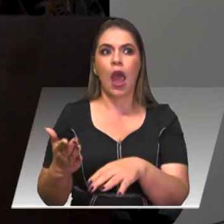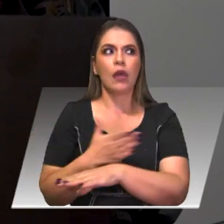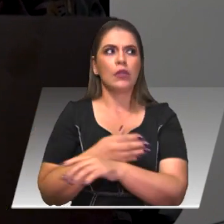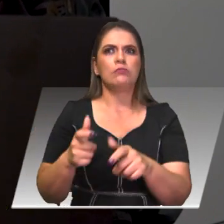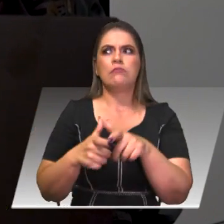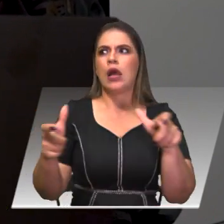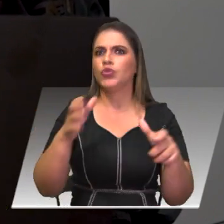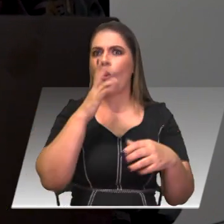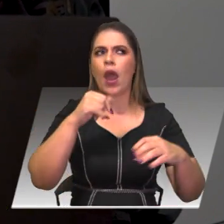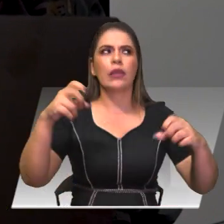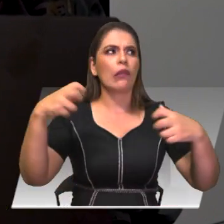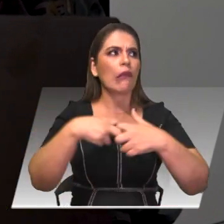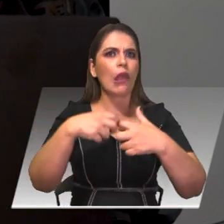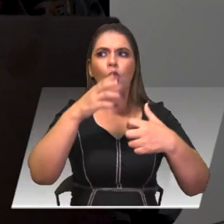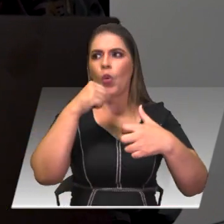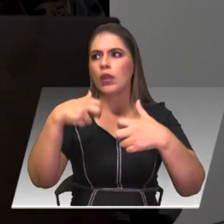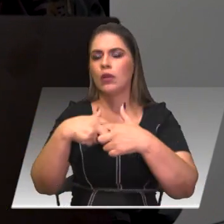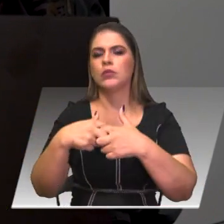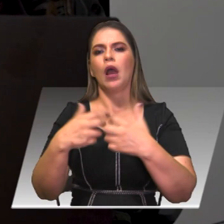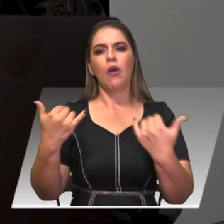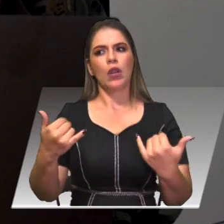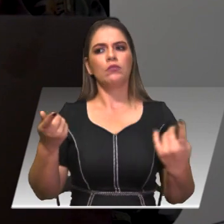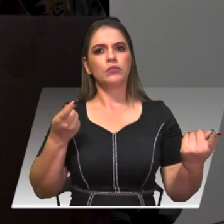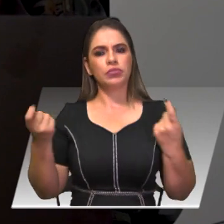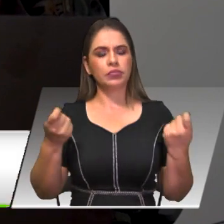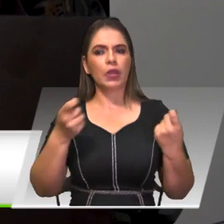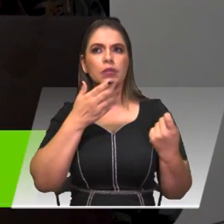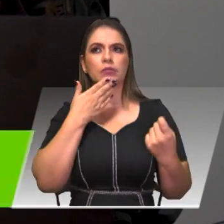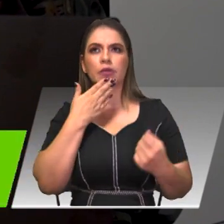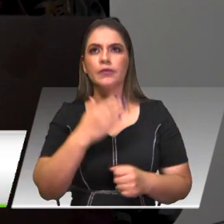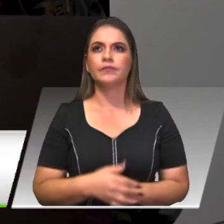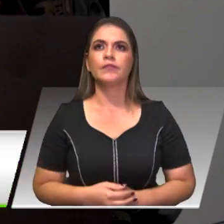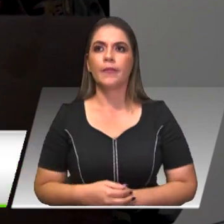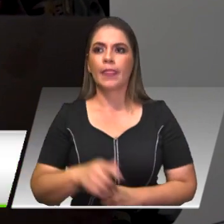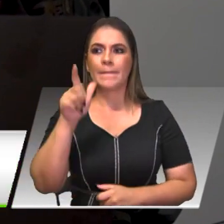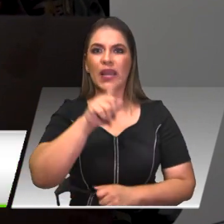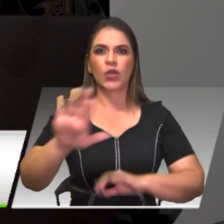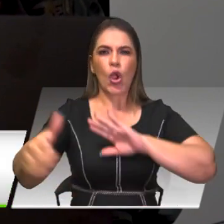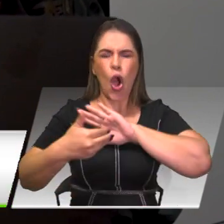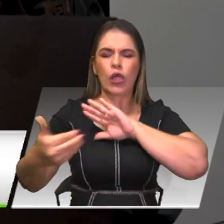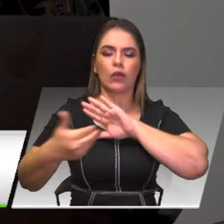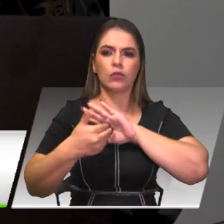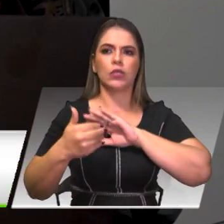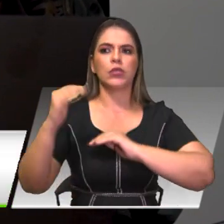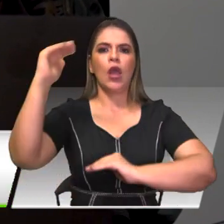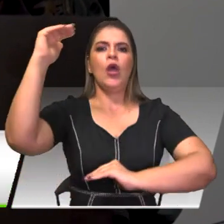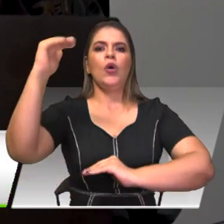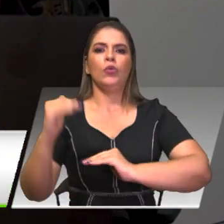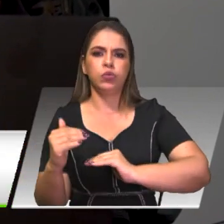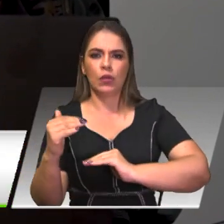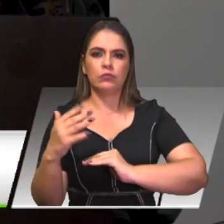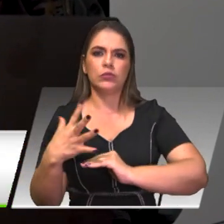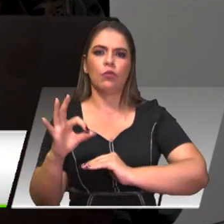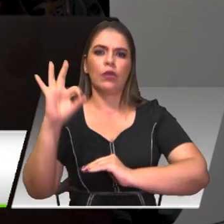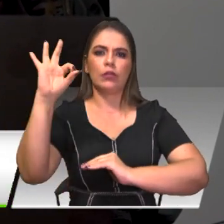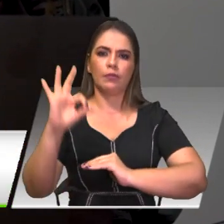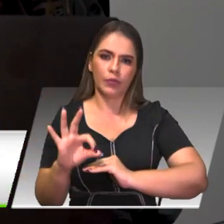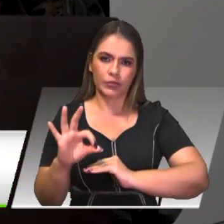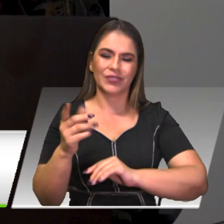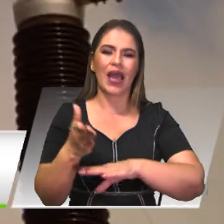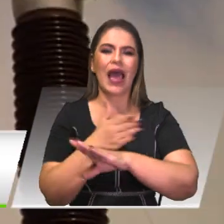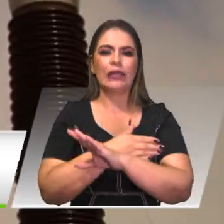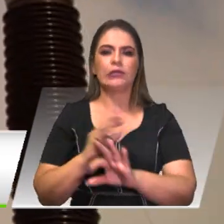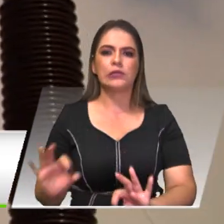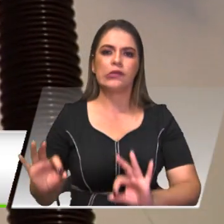disminuir en un 50% las agresiones a nuestros funcionarios por cuenta de la mala calidad en la prestación del